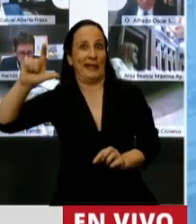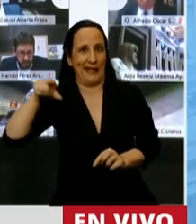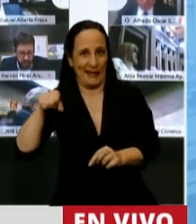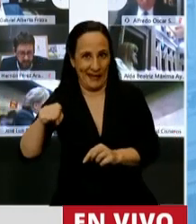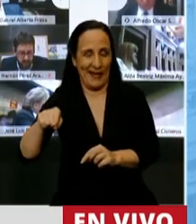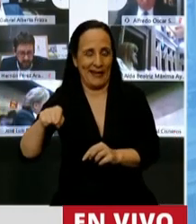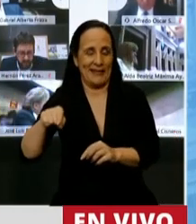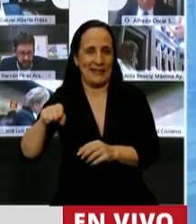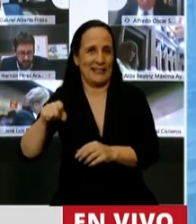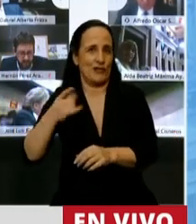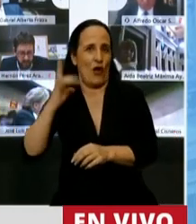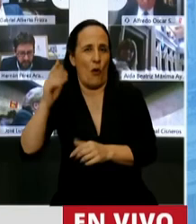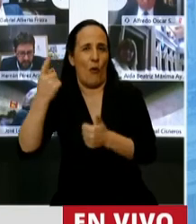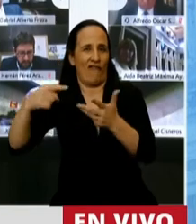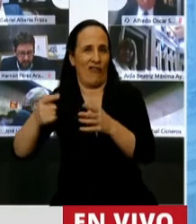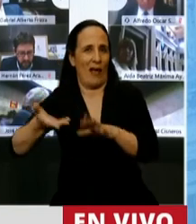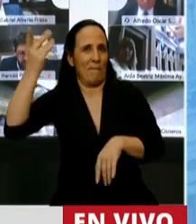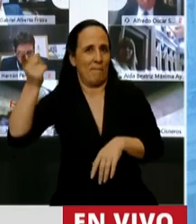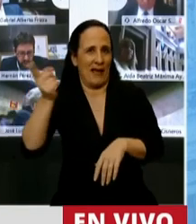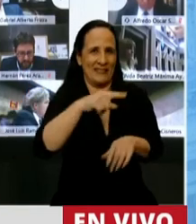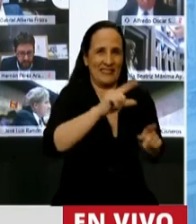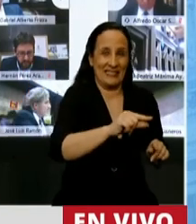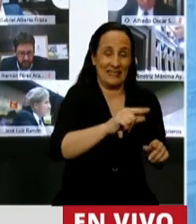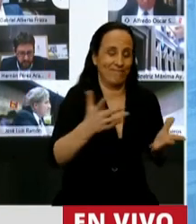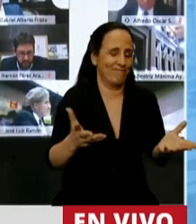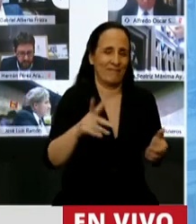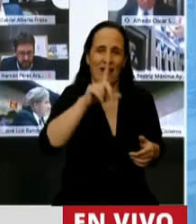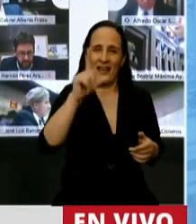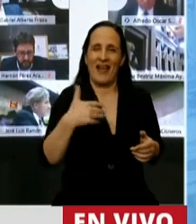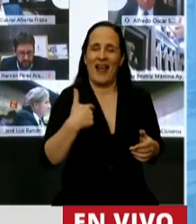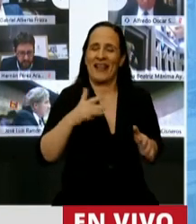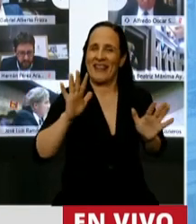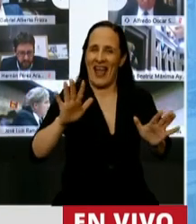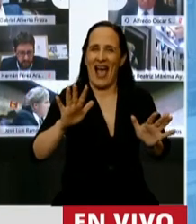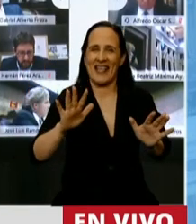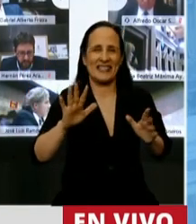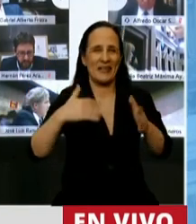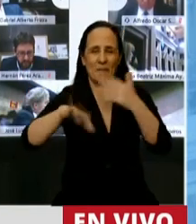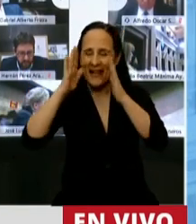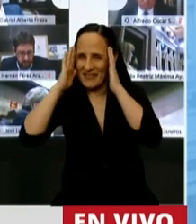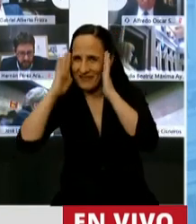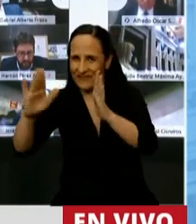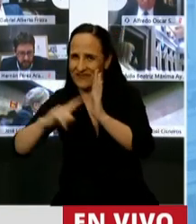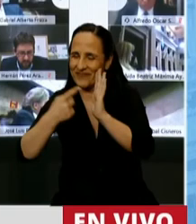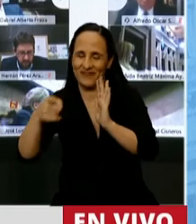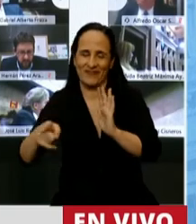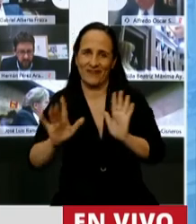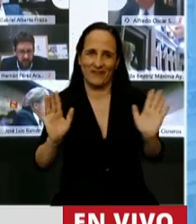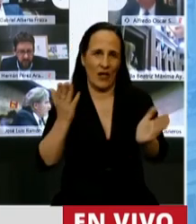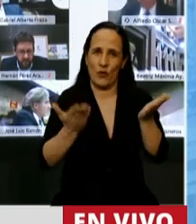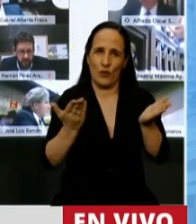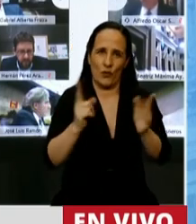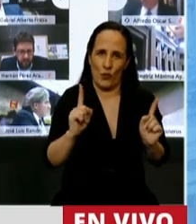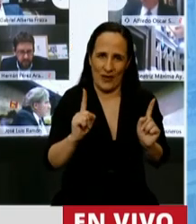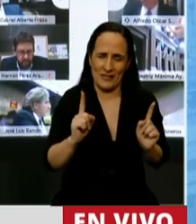sosteniendo esa superestructura de ese país distorsionado, hidrocefálico, macrocefálico que tenemos en la Argentina.